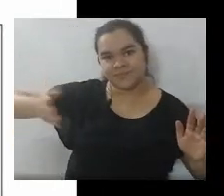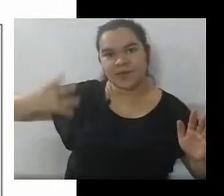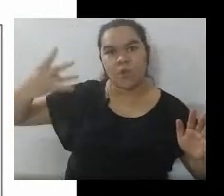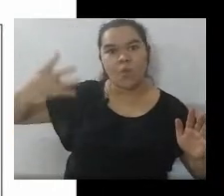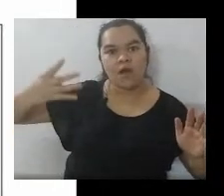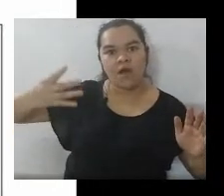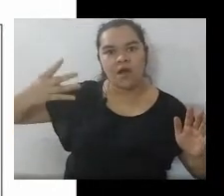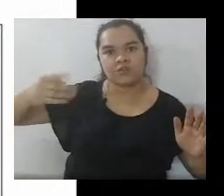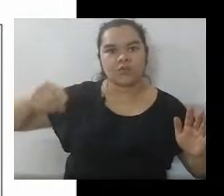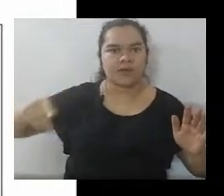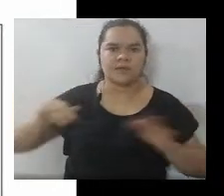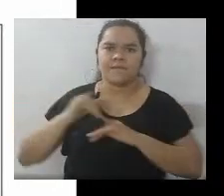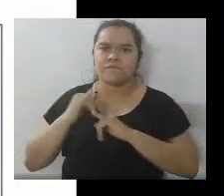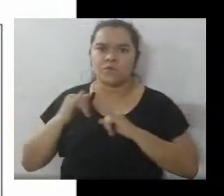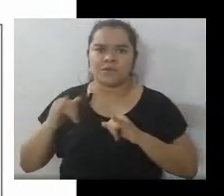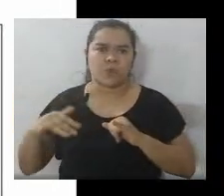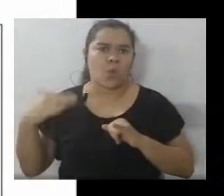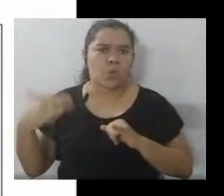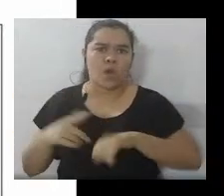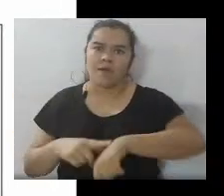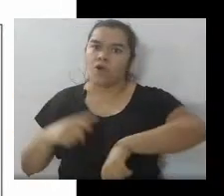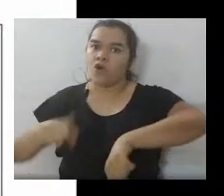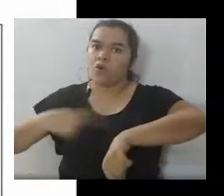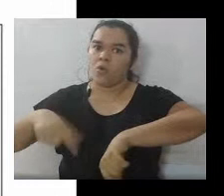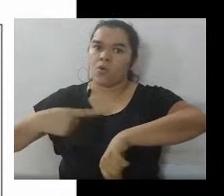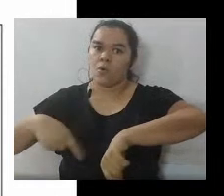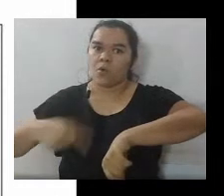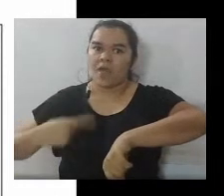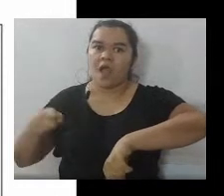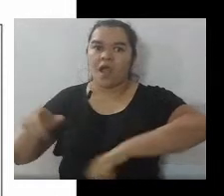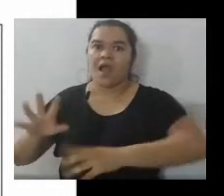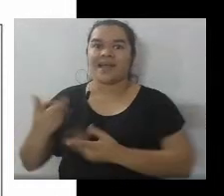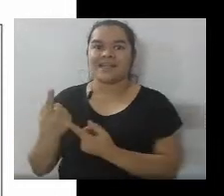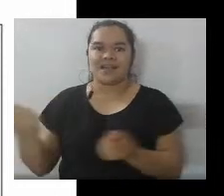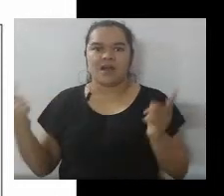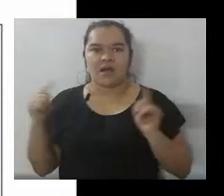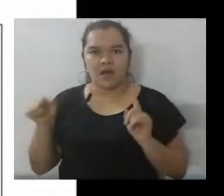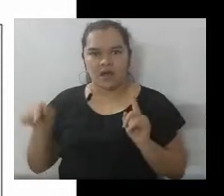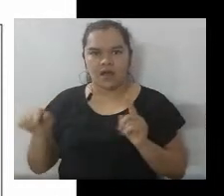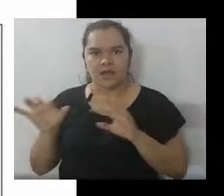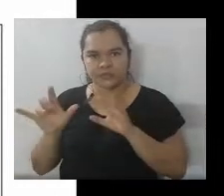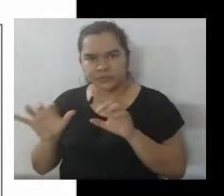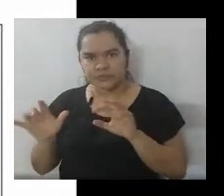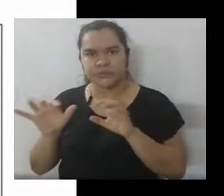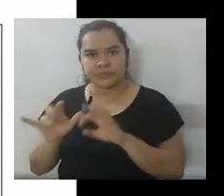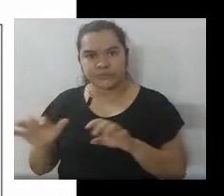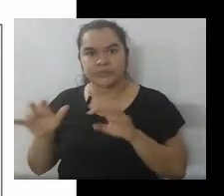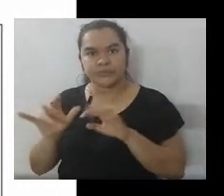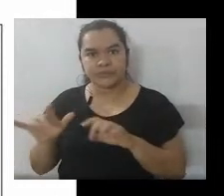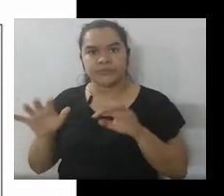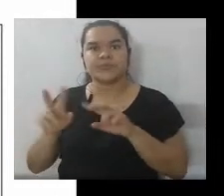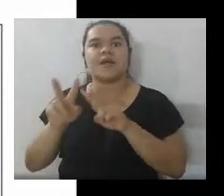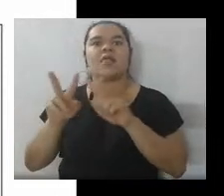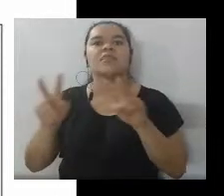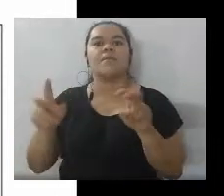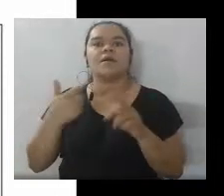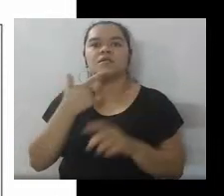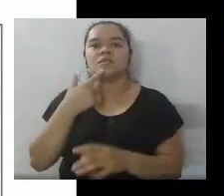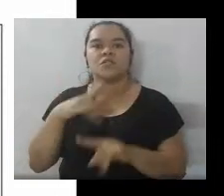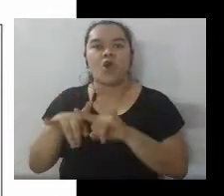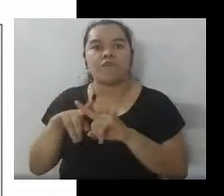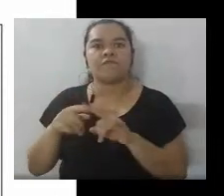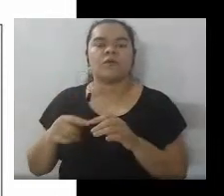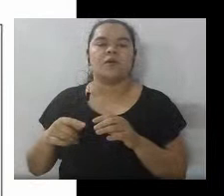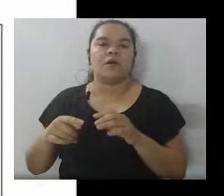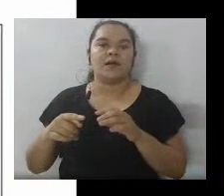mucho contenido, hay más horas dentro del aula, y en las materias de ingeniería de software, teoría de la